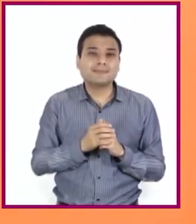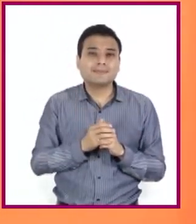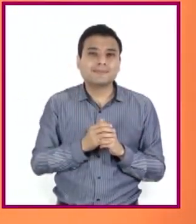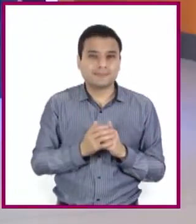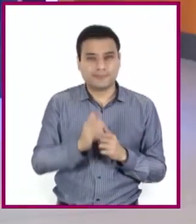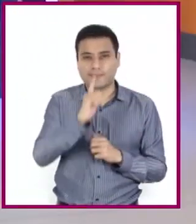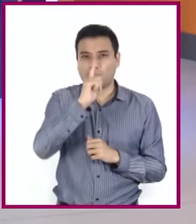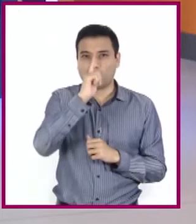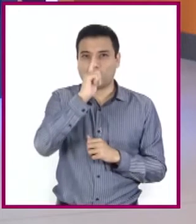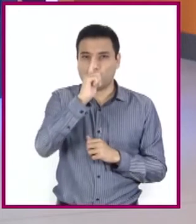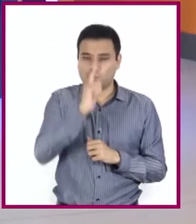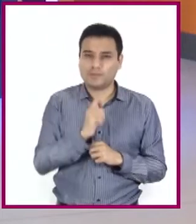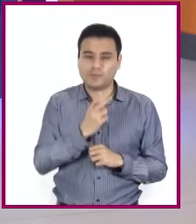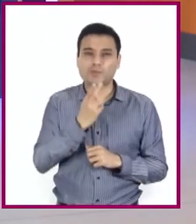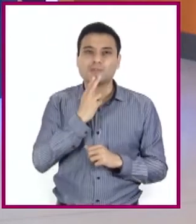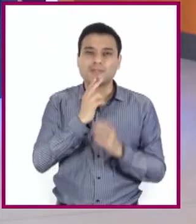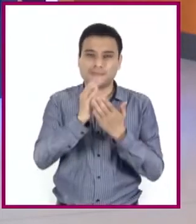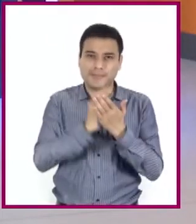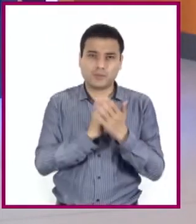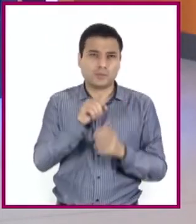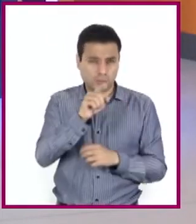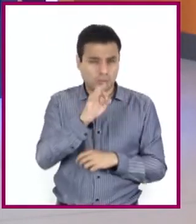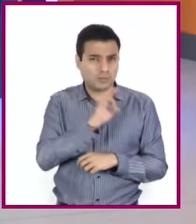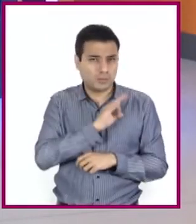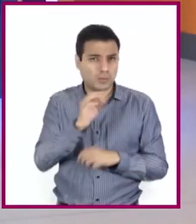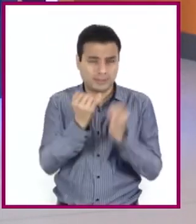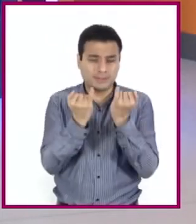consume. Ustedes pueden practicar el uso